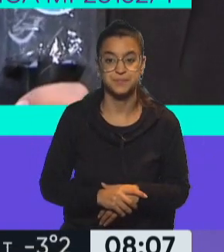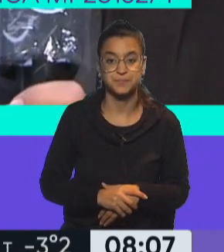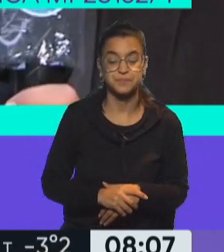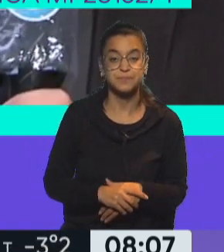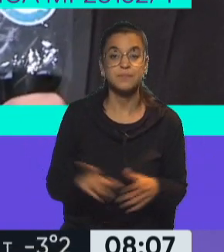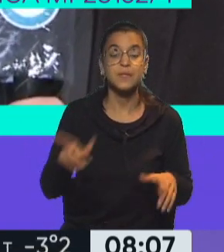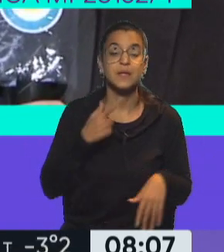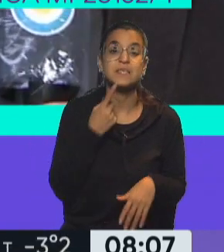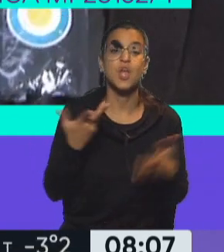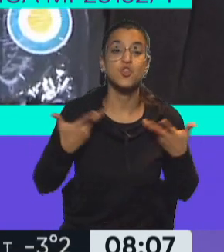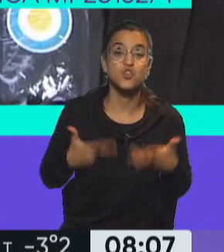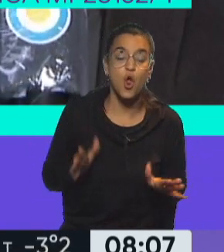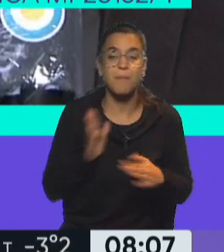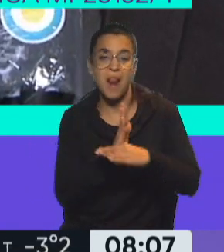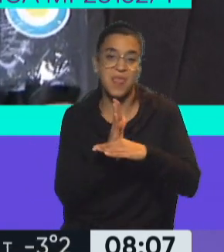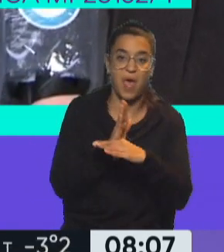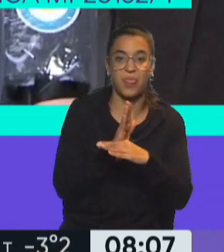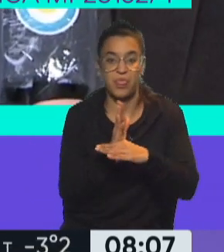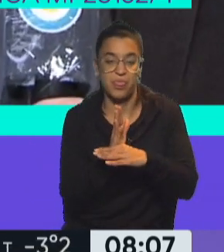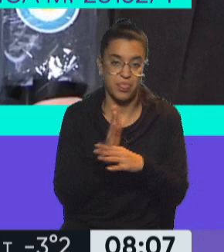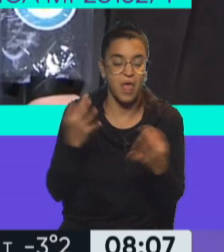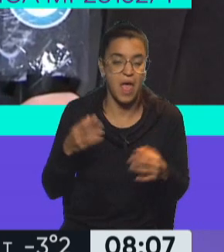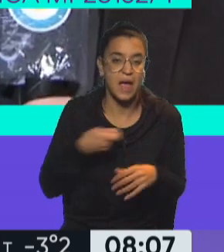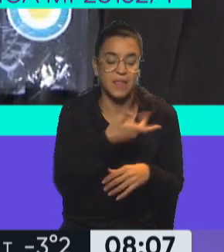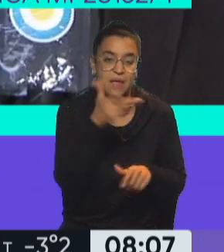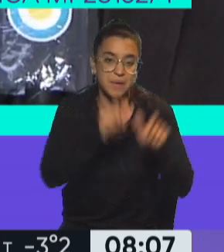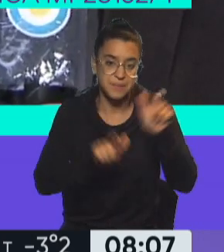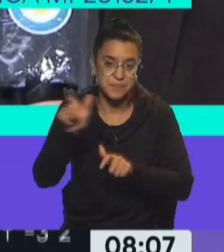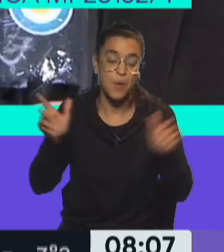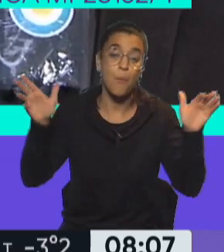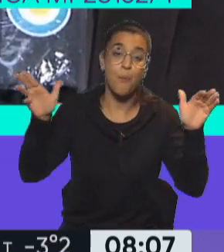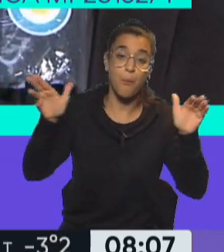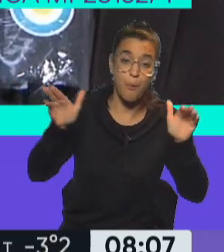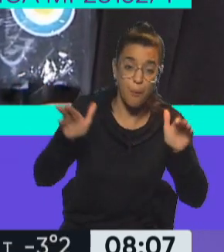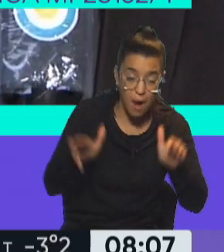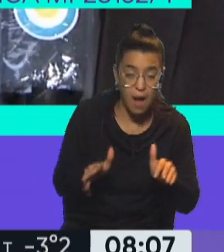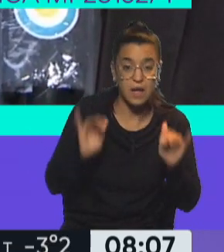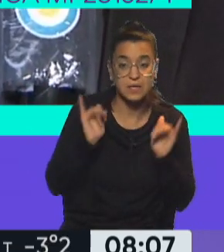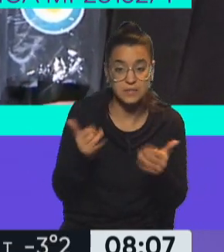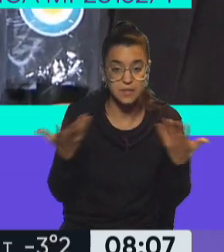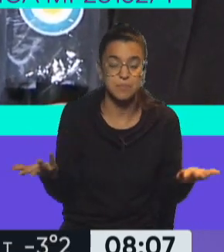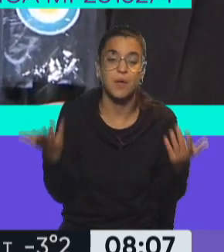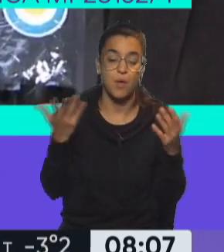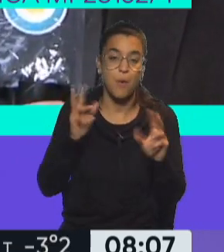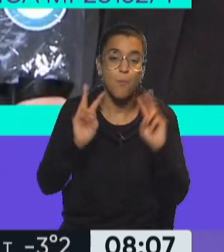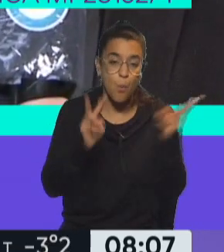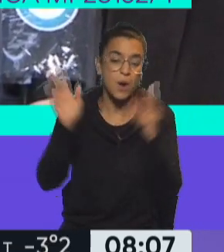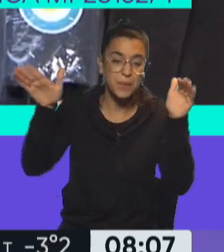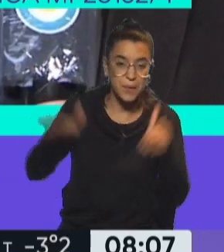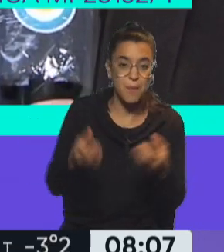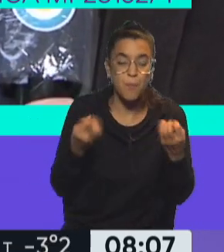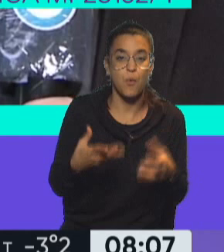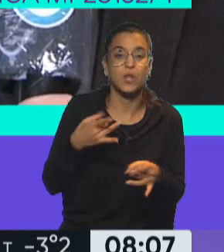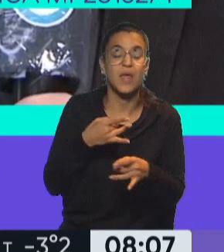Vamos a estar en una normalidad media. Digo, con una cantidad de casos en baja, con una letalidad muy, muy baja, porque ya la